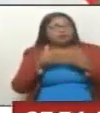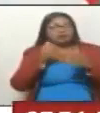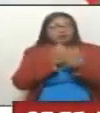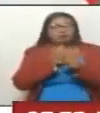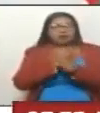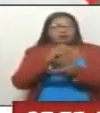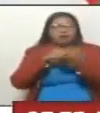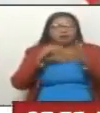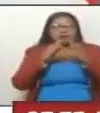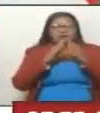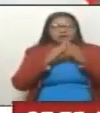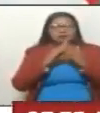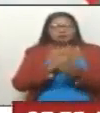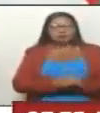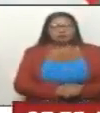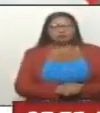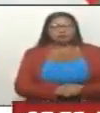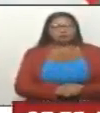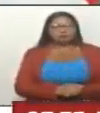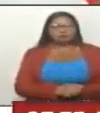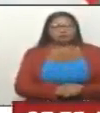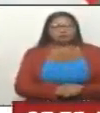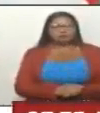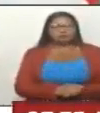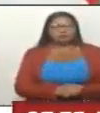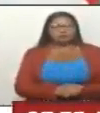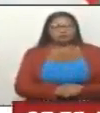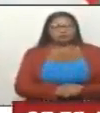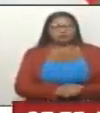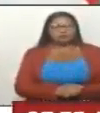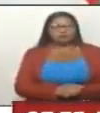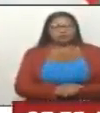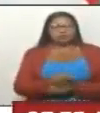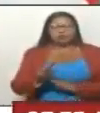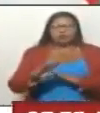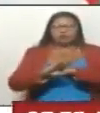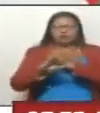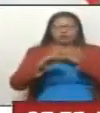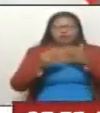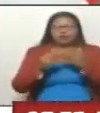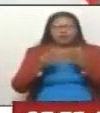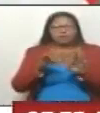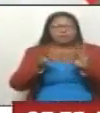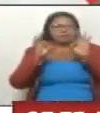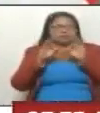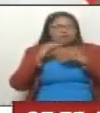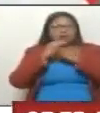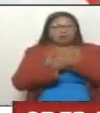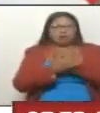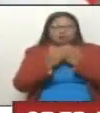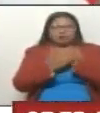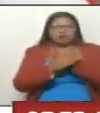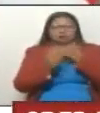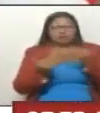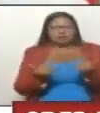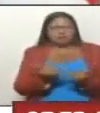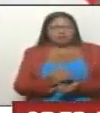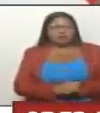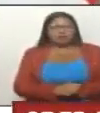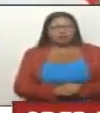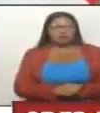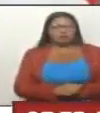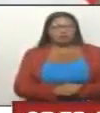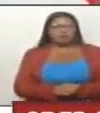hogar. Es una cláusula que yo siempre le tuve especial cariño, o sea, los derechos de la mujer que está en el